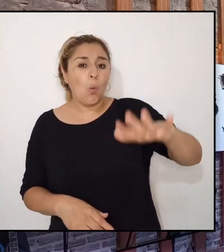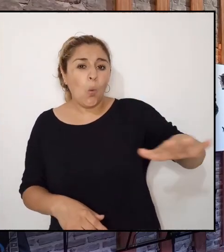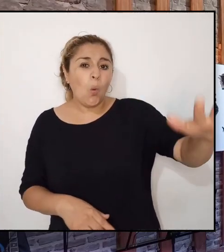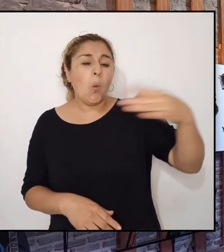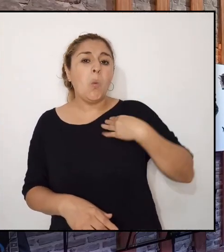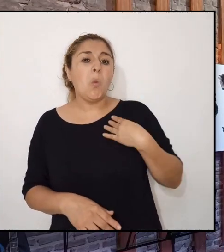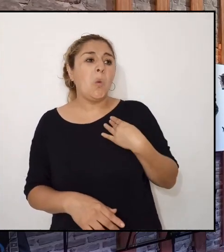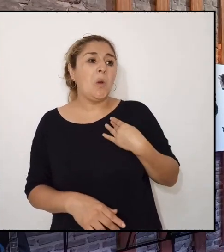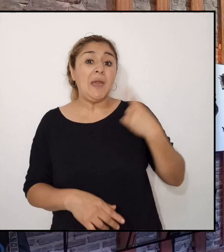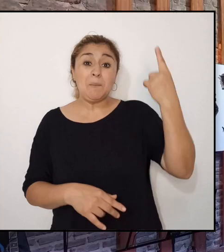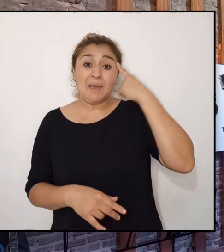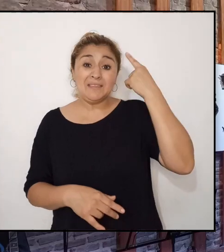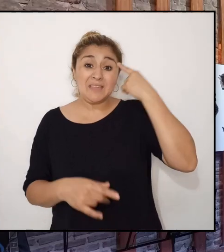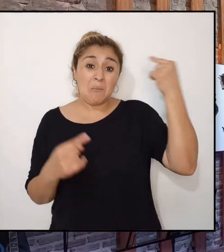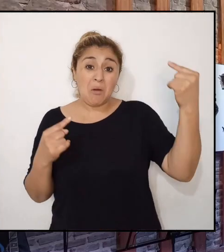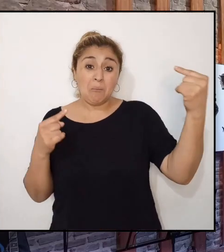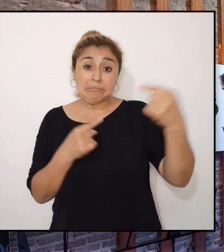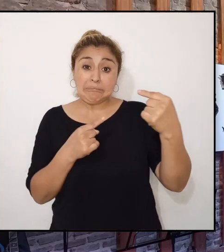mismo.